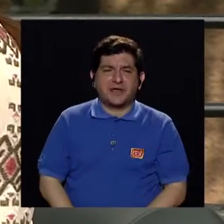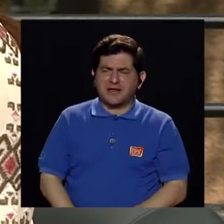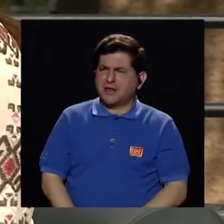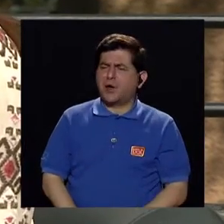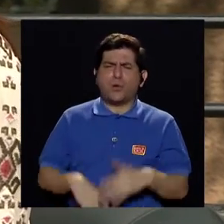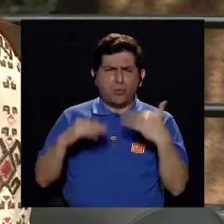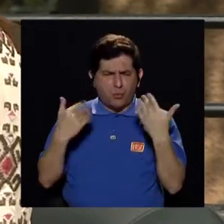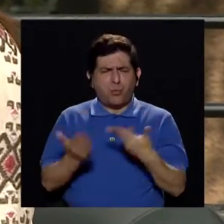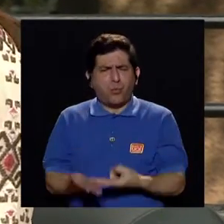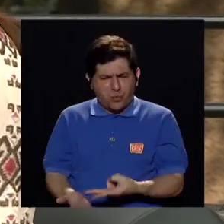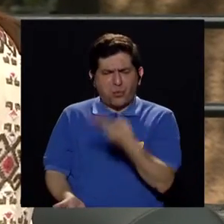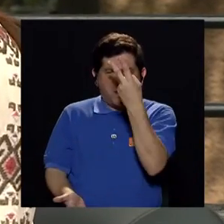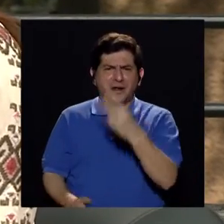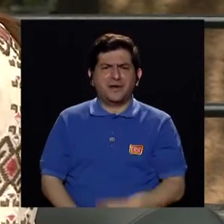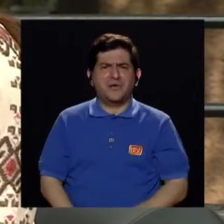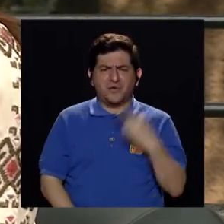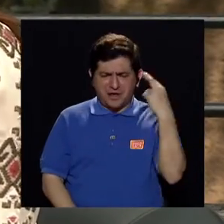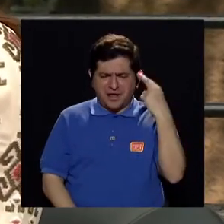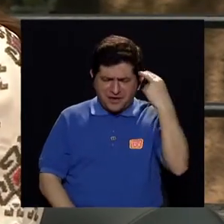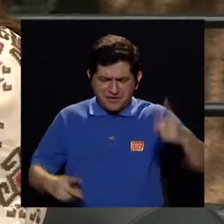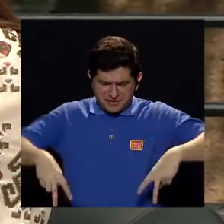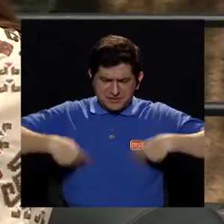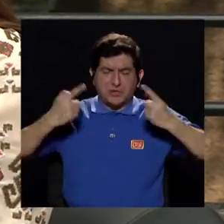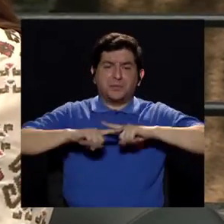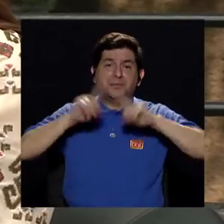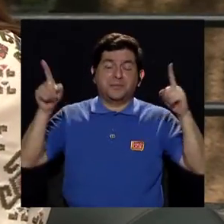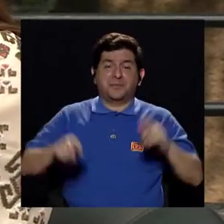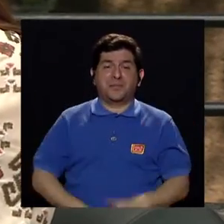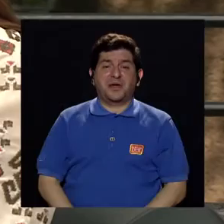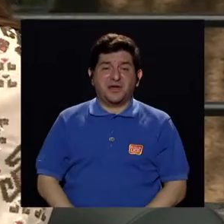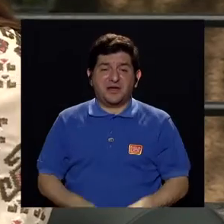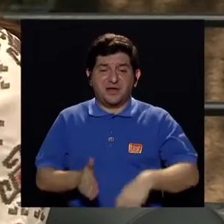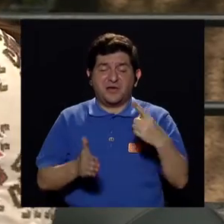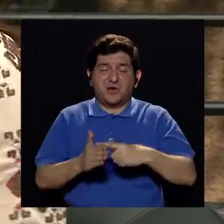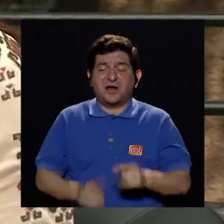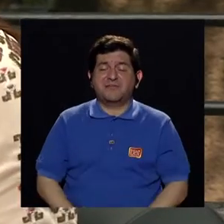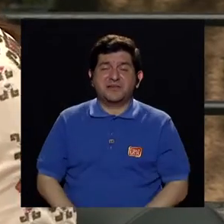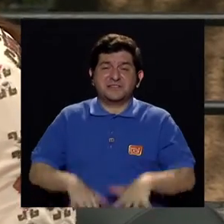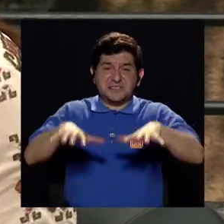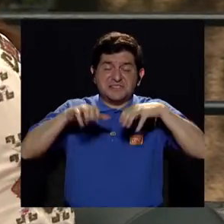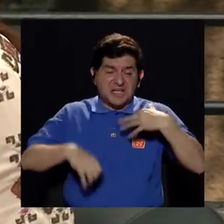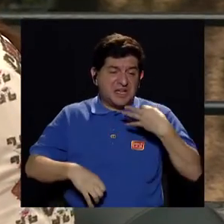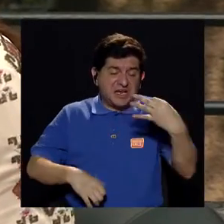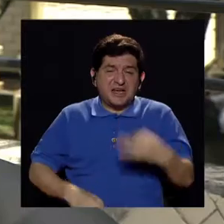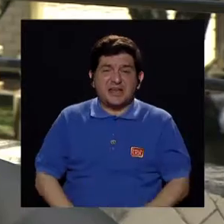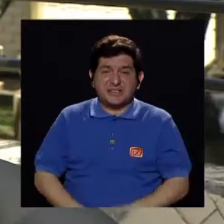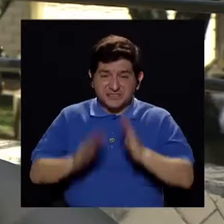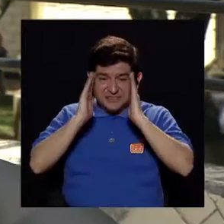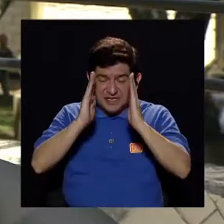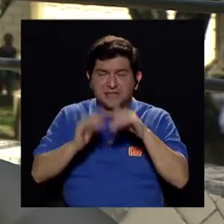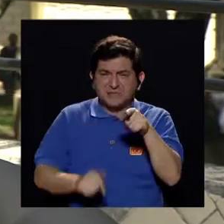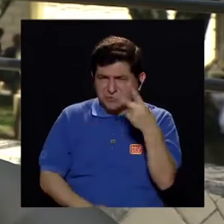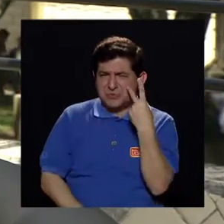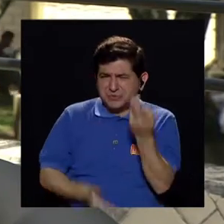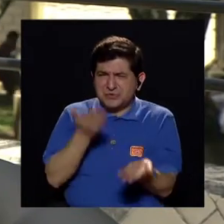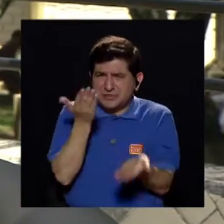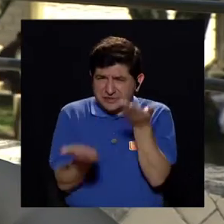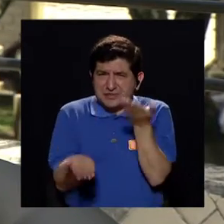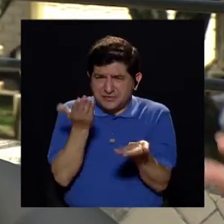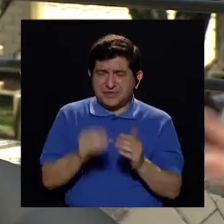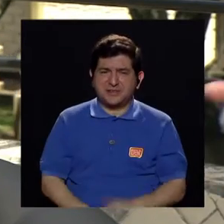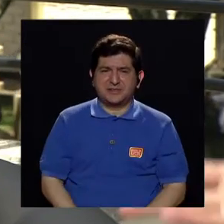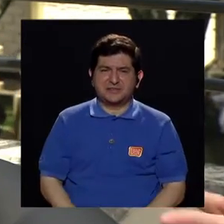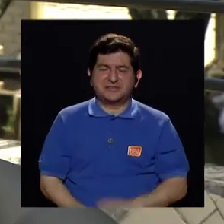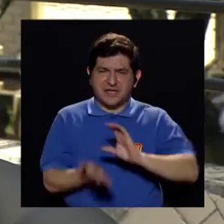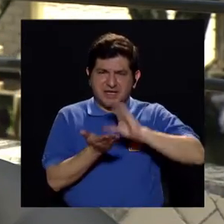pena y vale la pena por qué vivir, ¿verdad? Pero a veces nos ocupamos más por esos tres diarios. ¿Ha pasado, Paola, y usted lo ha visto tal vez en